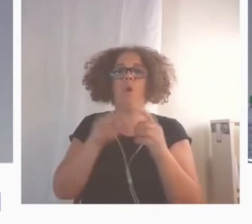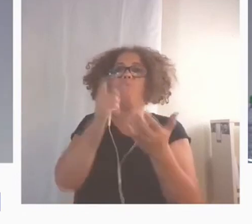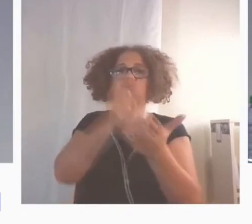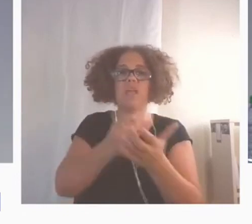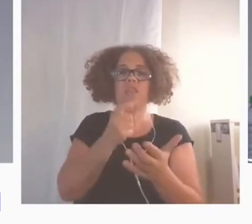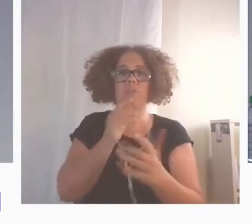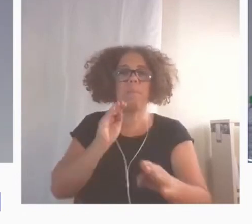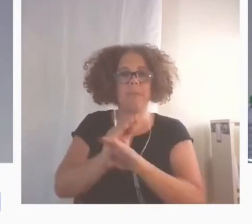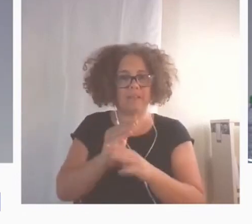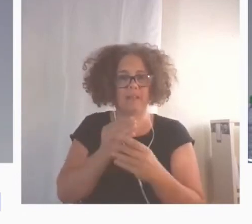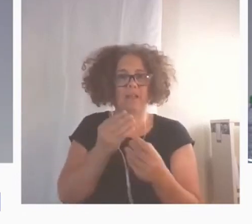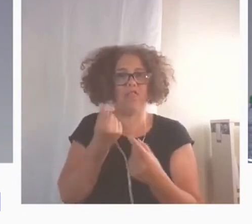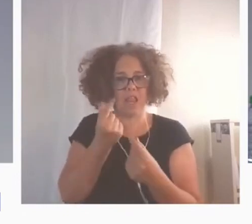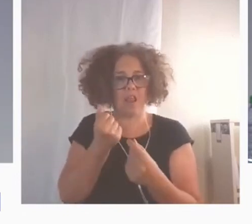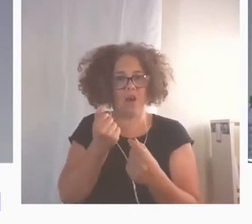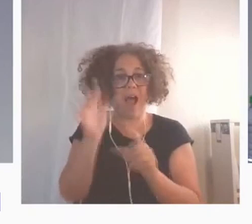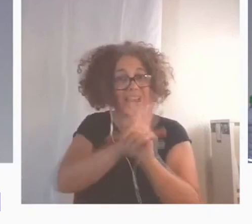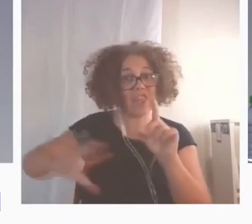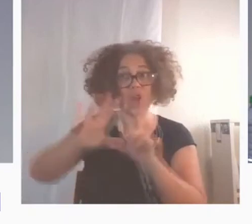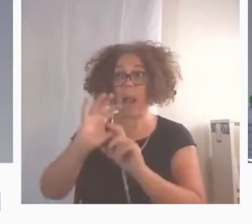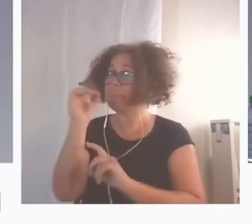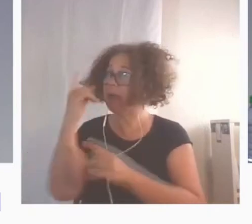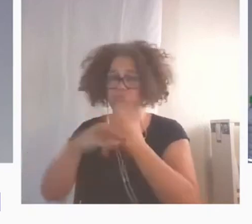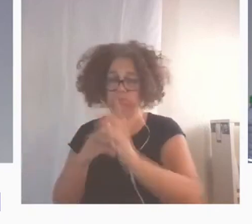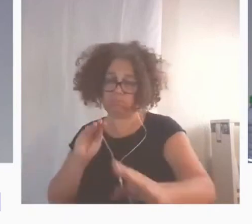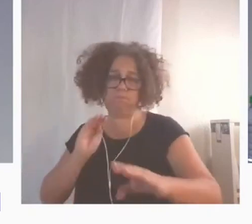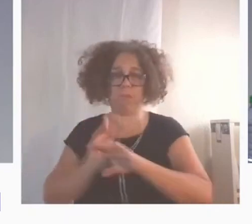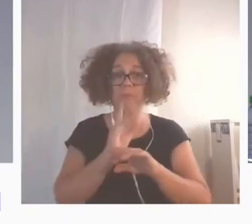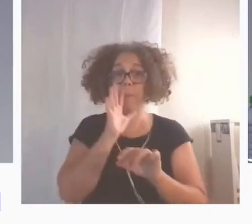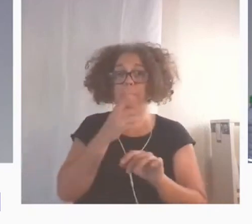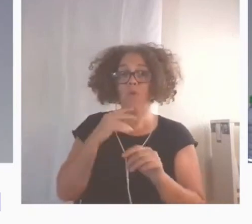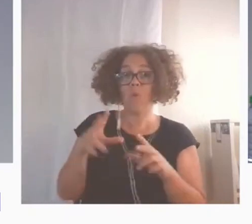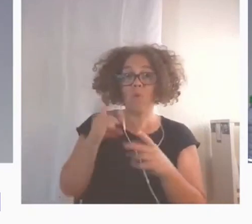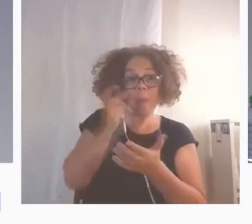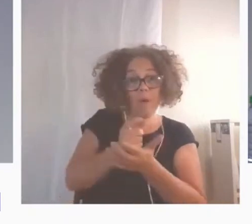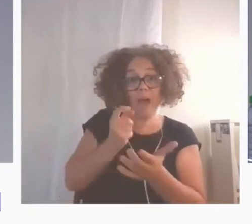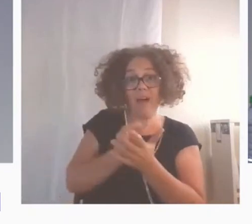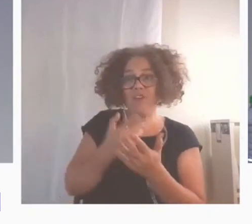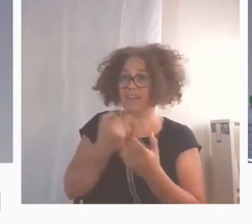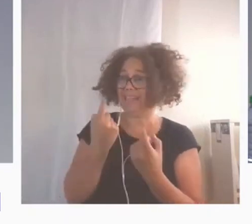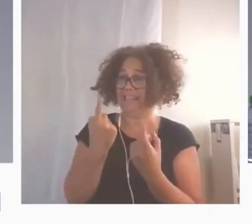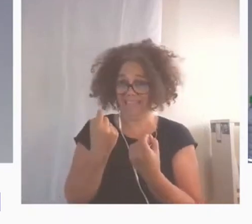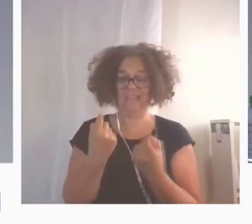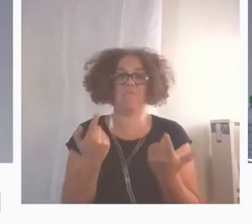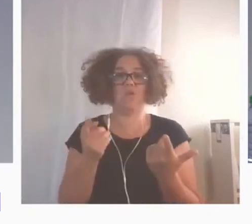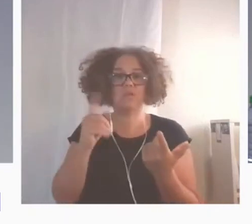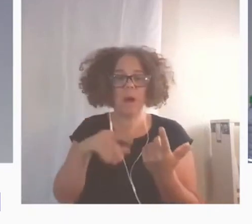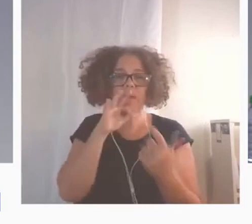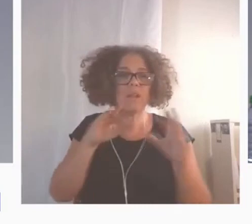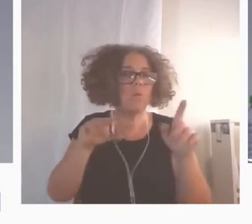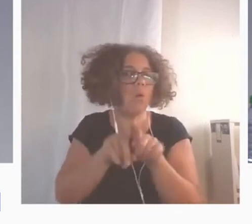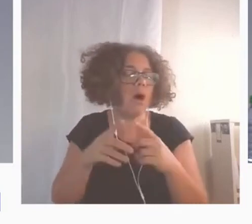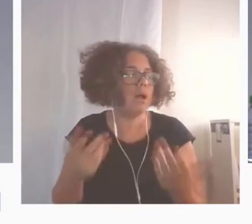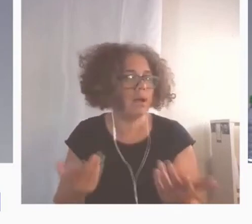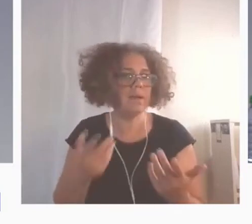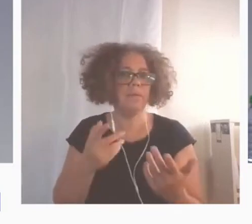en proyectos a nivel nacional, porque con tanto joven que tenemos, una población tan larga, necesitamos, en verdad,